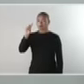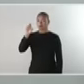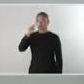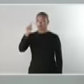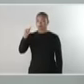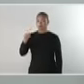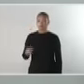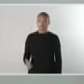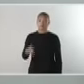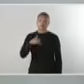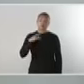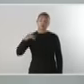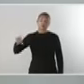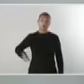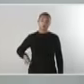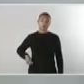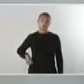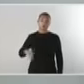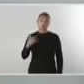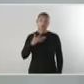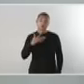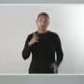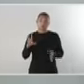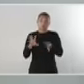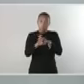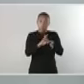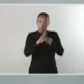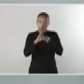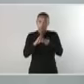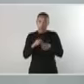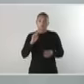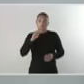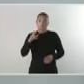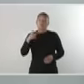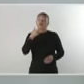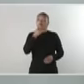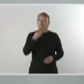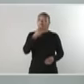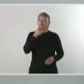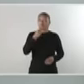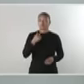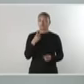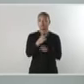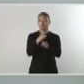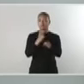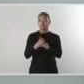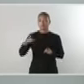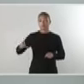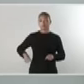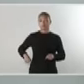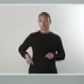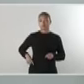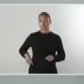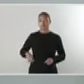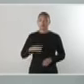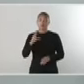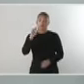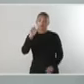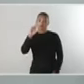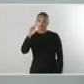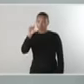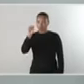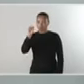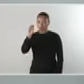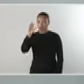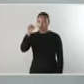yo mi gobierno me hace un gobierno de coalición donde van a estar los mejores hombres yo invitaré a mi gobierno a Carlos Cantú rosas